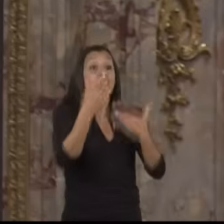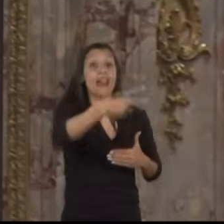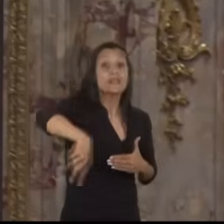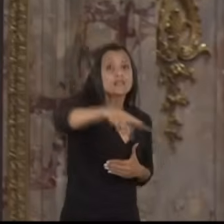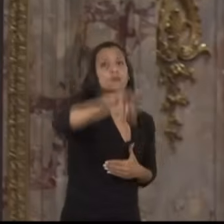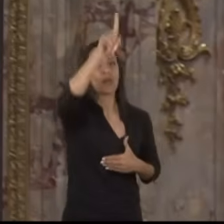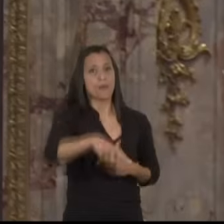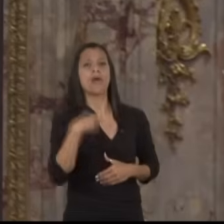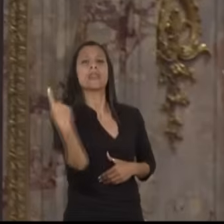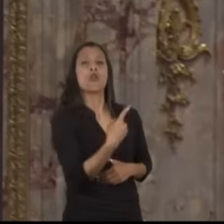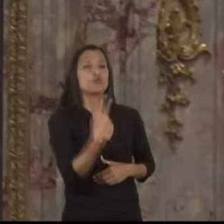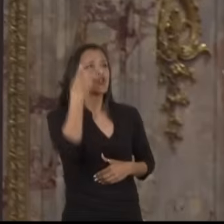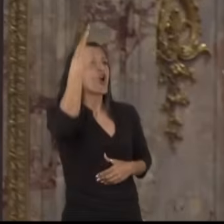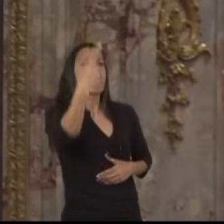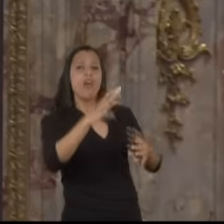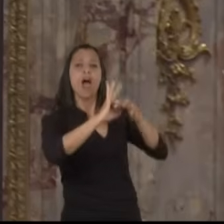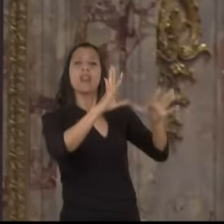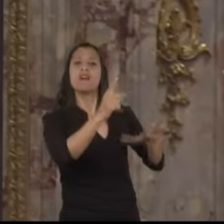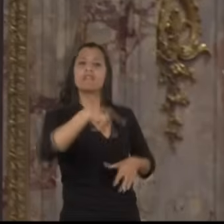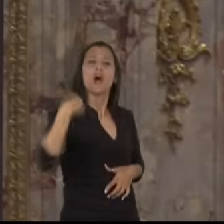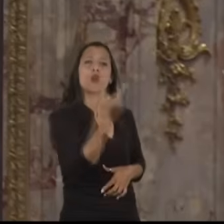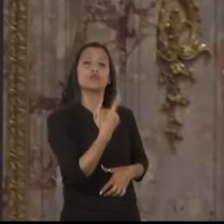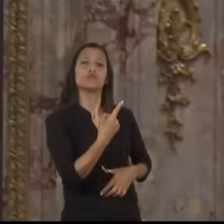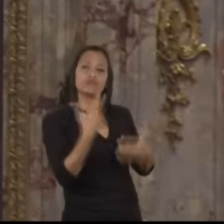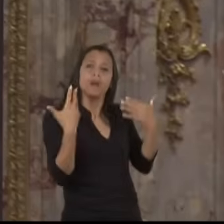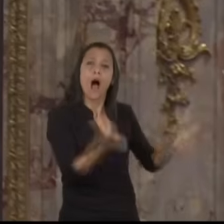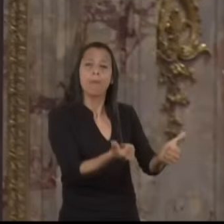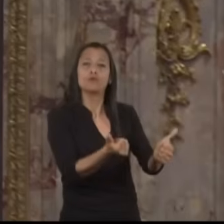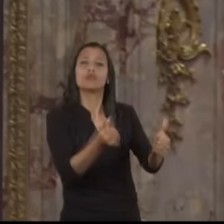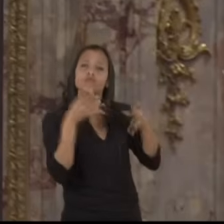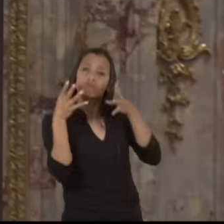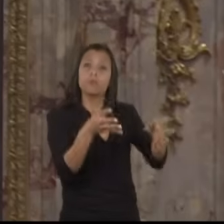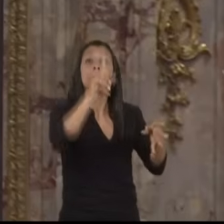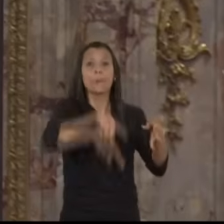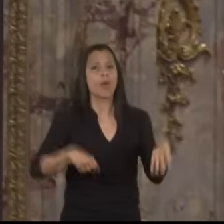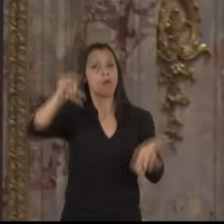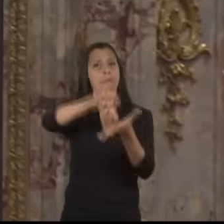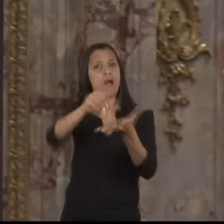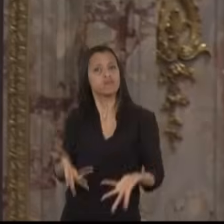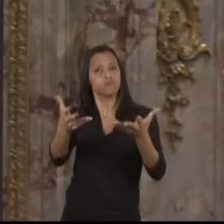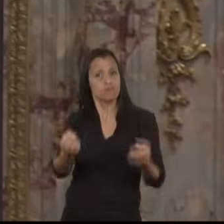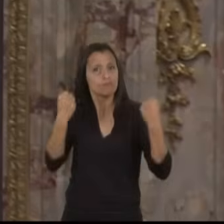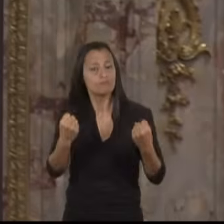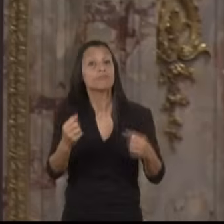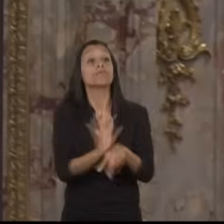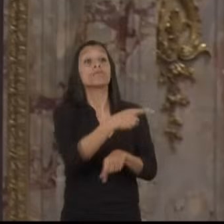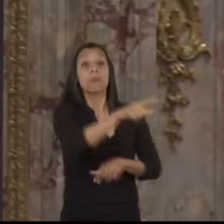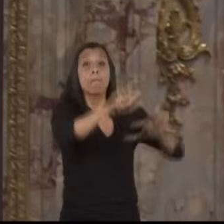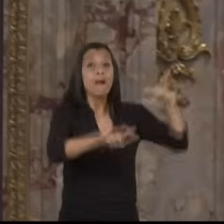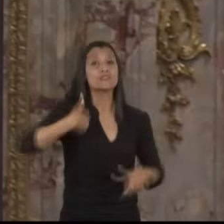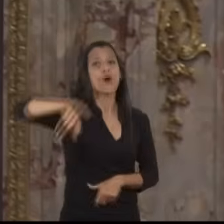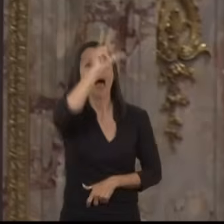y abrazar las ideas de la libertad, que no son otras cosas que la de una nación madura. El temple de los argentinos